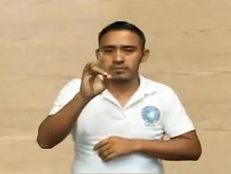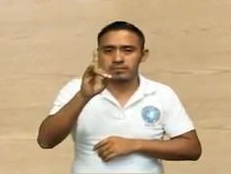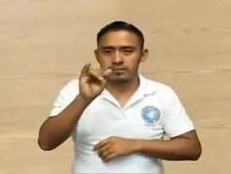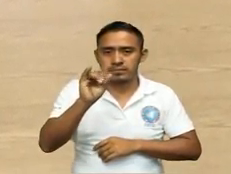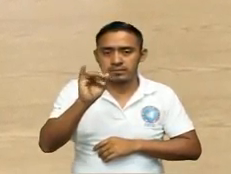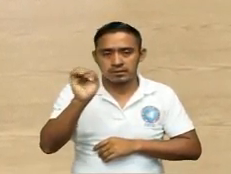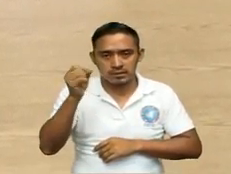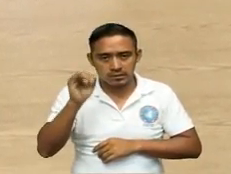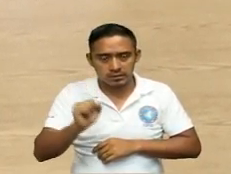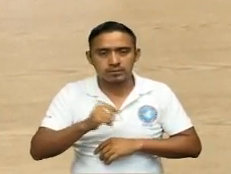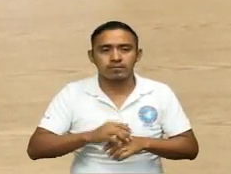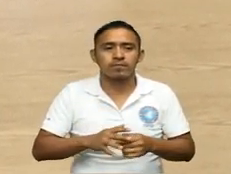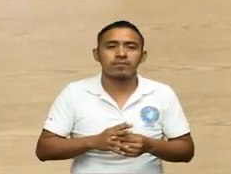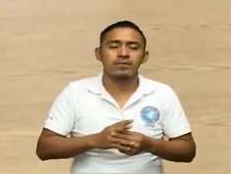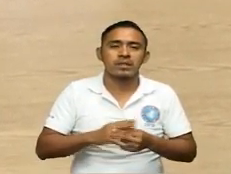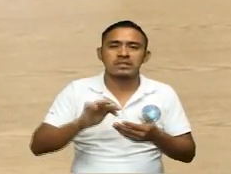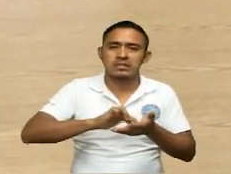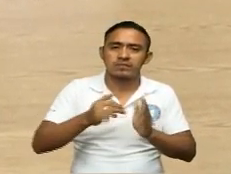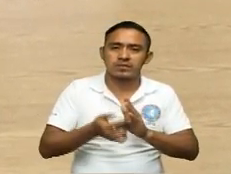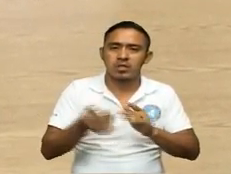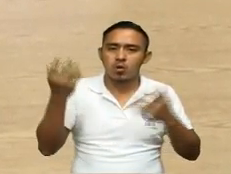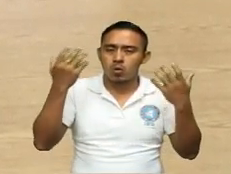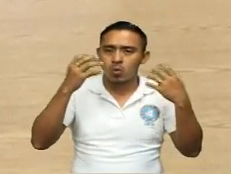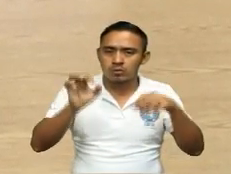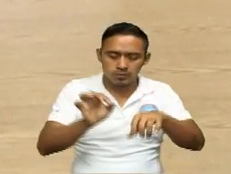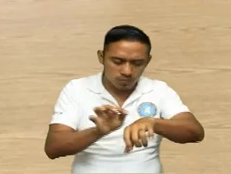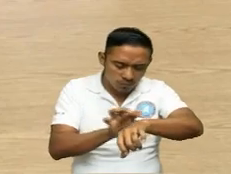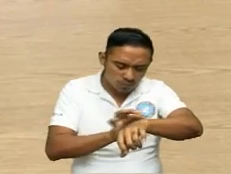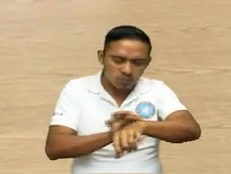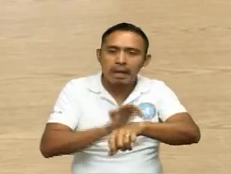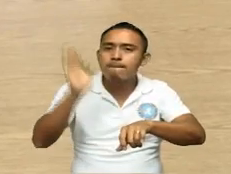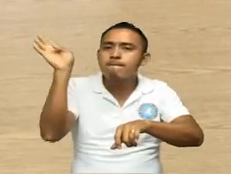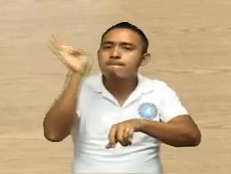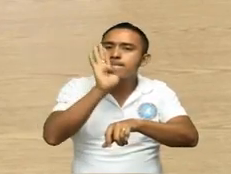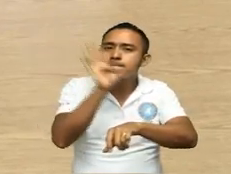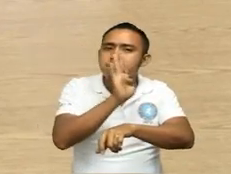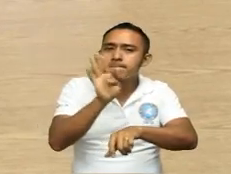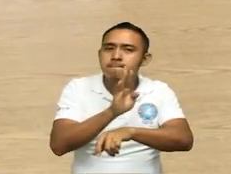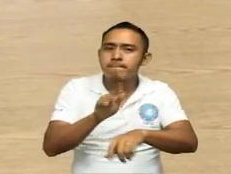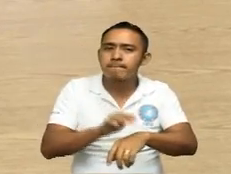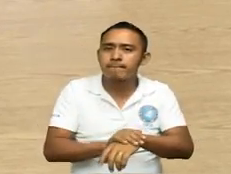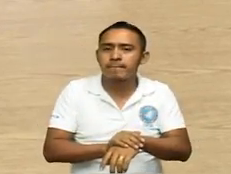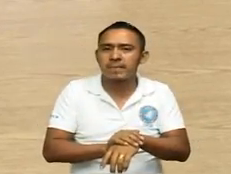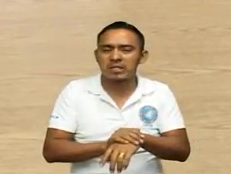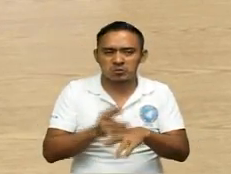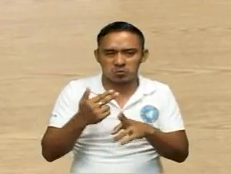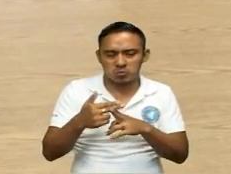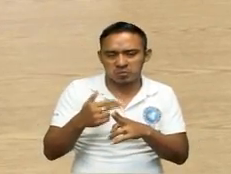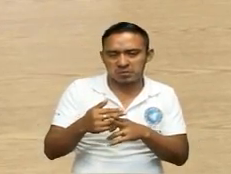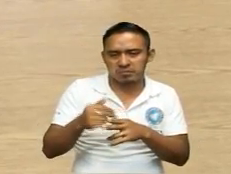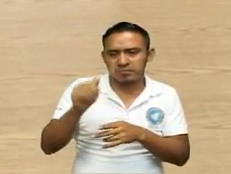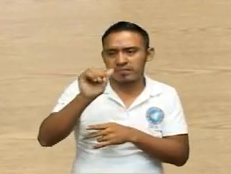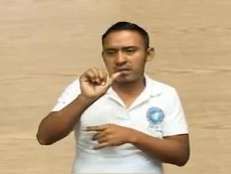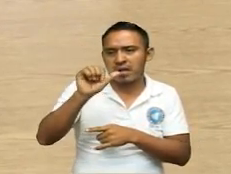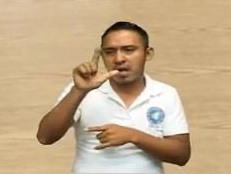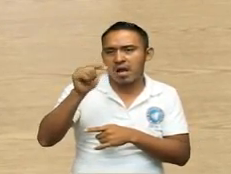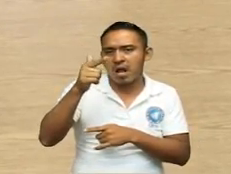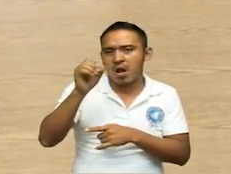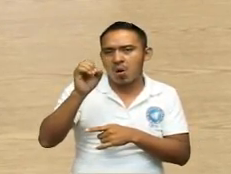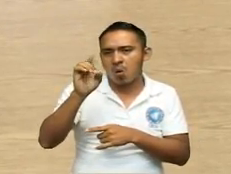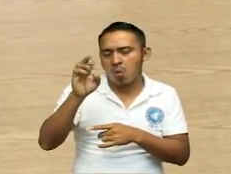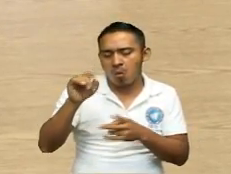entienda, son aquellas placas blancas que le salen a los niños en la boca, ¿ya? Que le conocen como algodoncillo, le conocen como